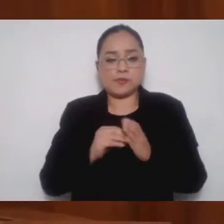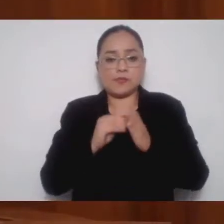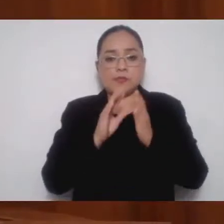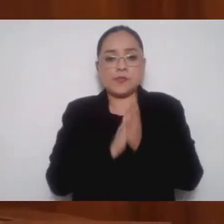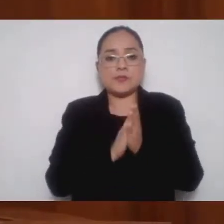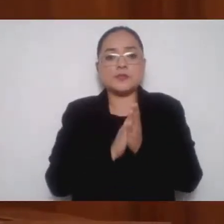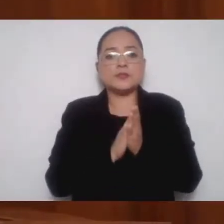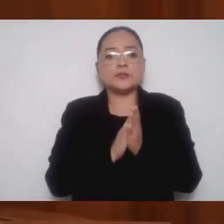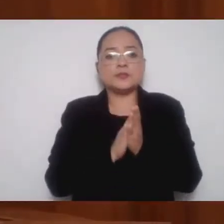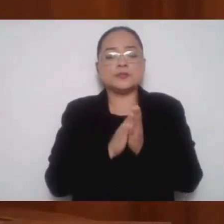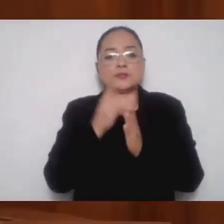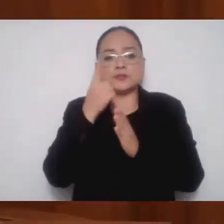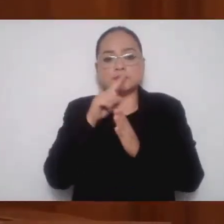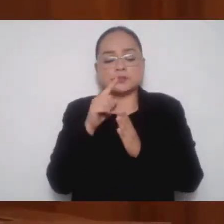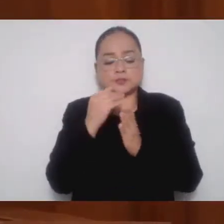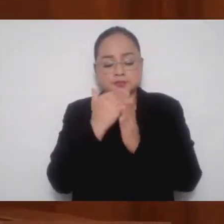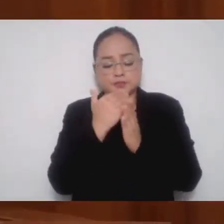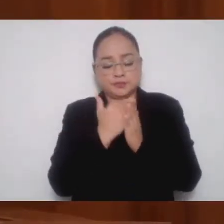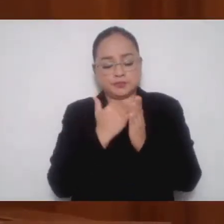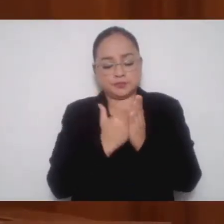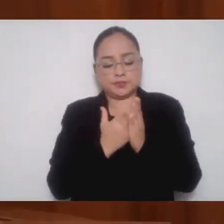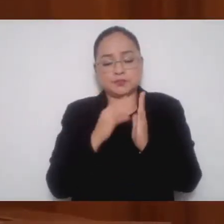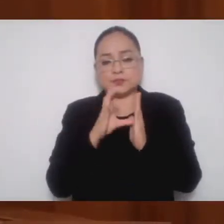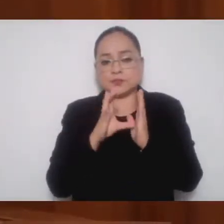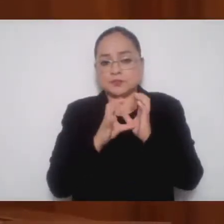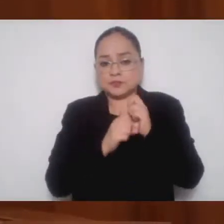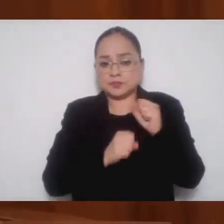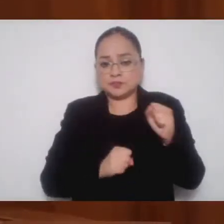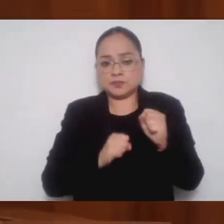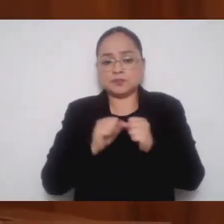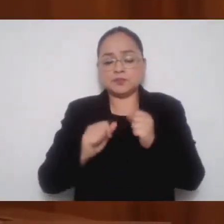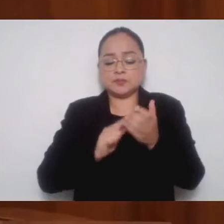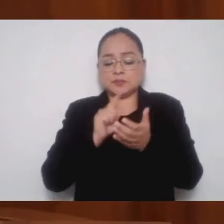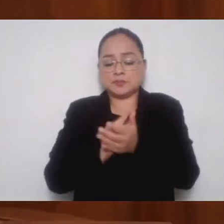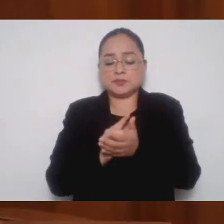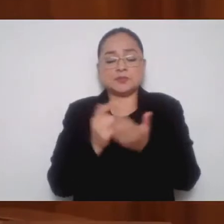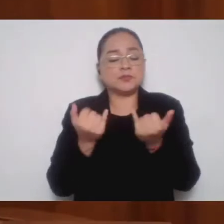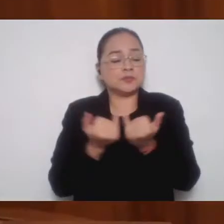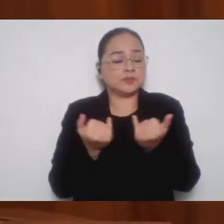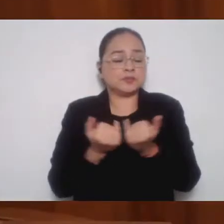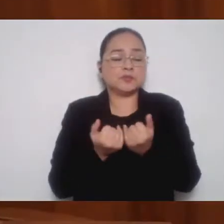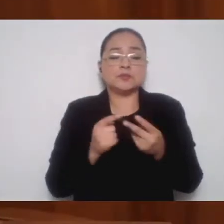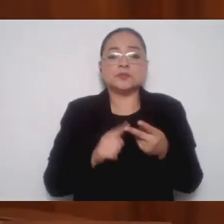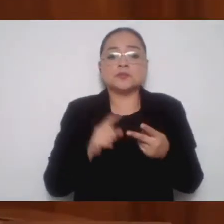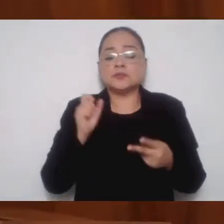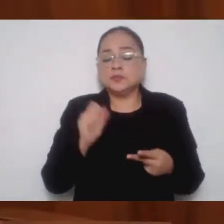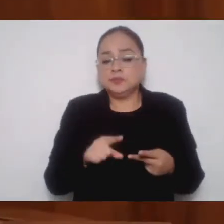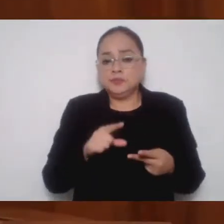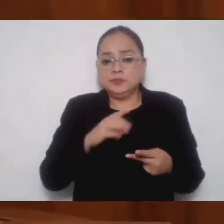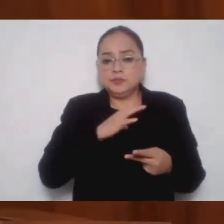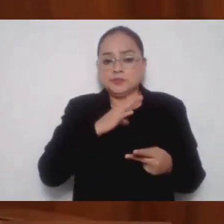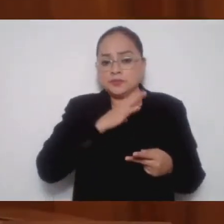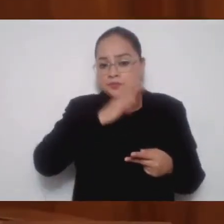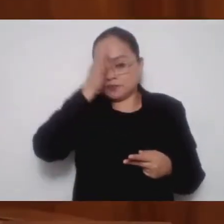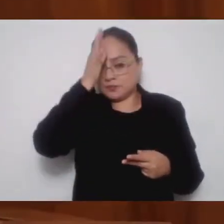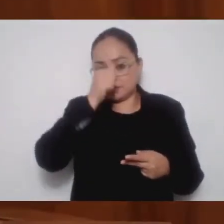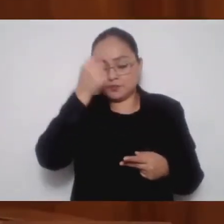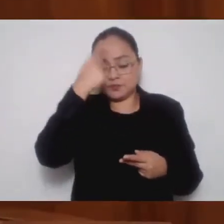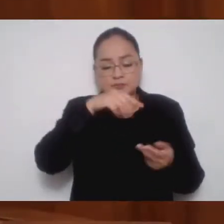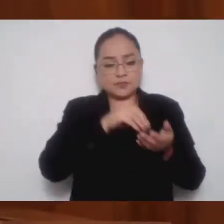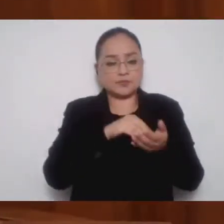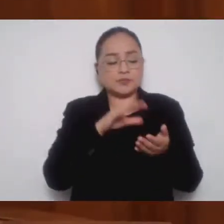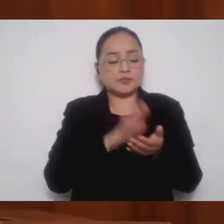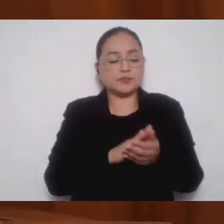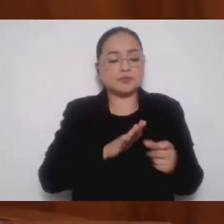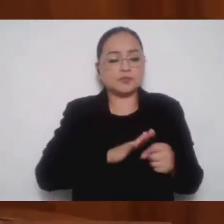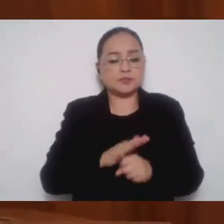lo mandatado por las disposiciones constitucionales y legales, así como por el acuerdo por el que se